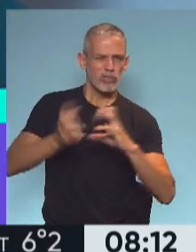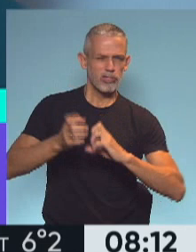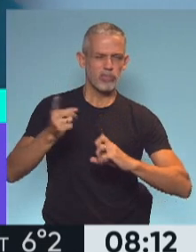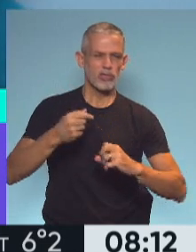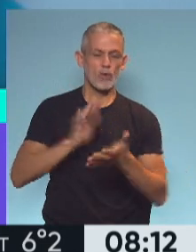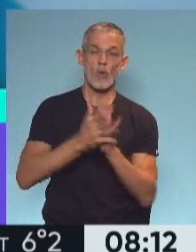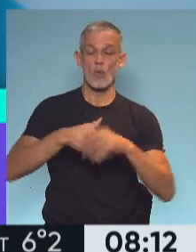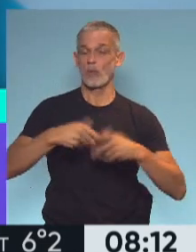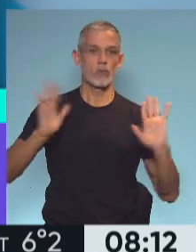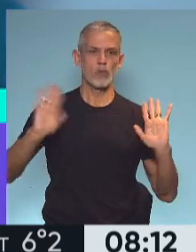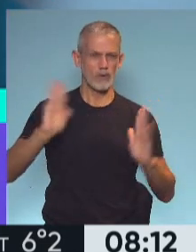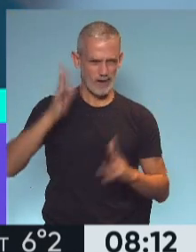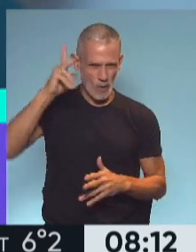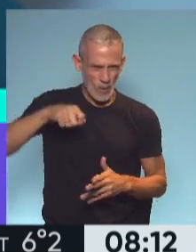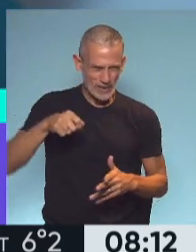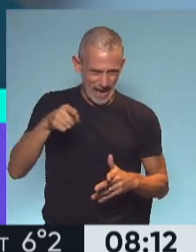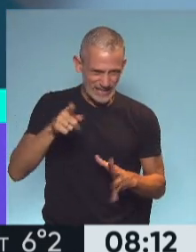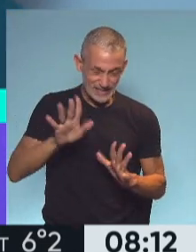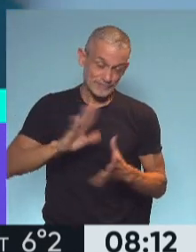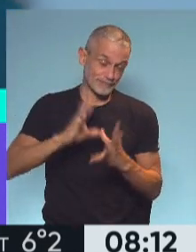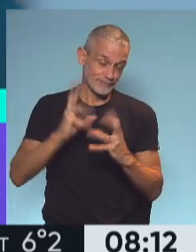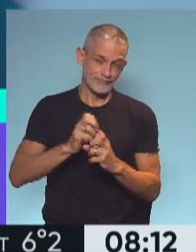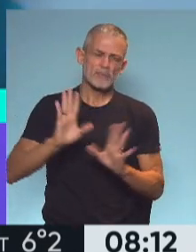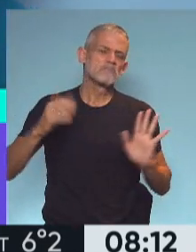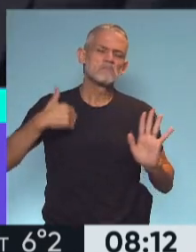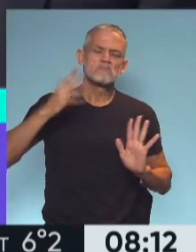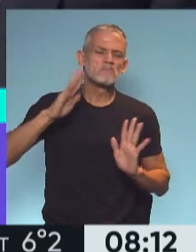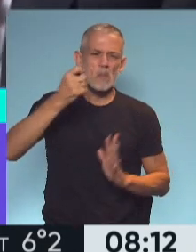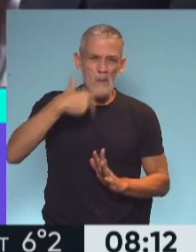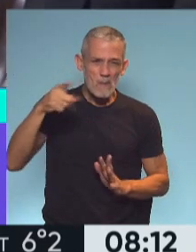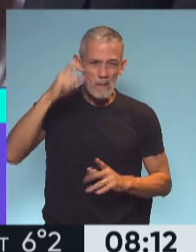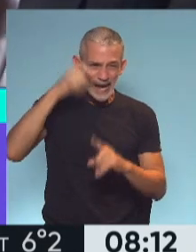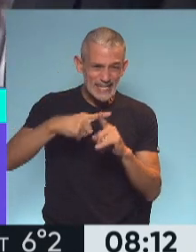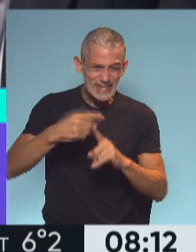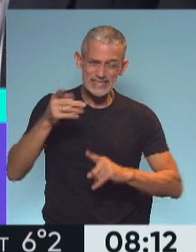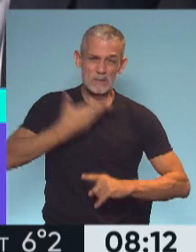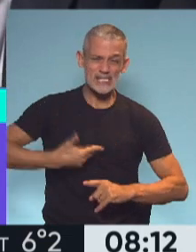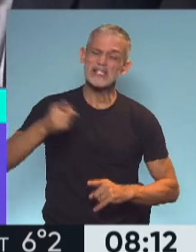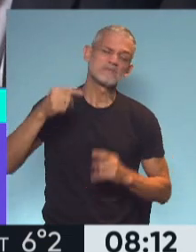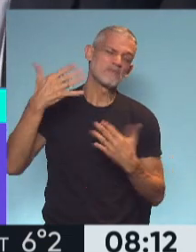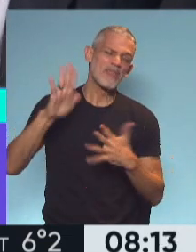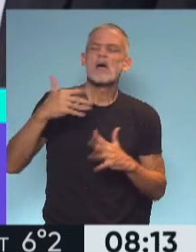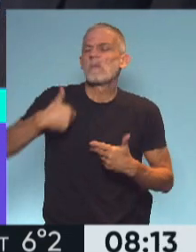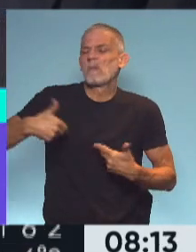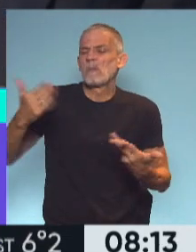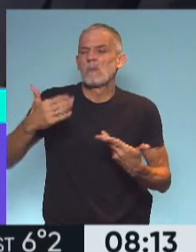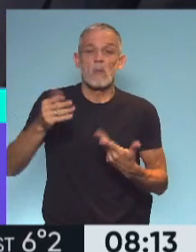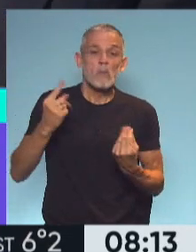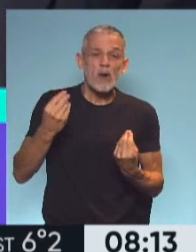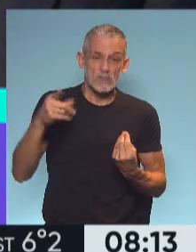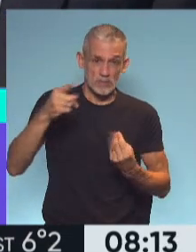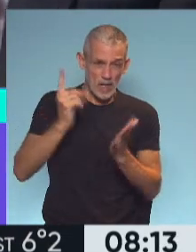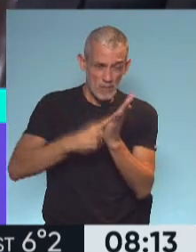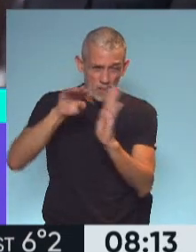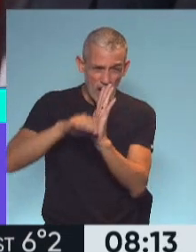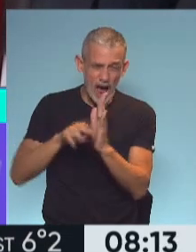imparcialidad de los jueces. Bueno, pero nos tienen que tener sin cuidado lo que diga el expresidente Macri, sobre todo por lo que logró con todas esas medidas